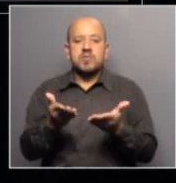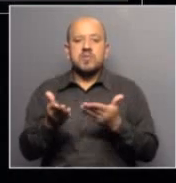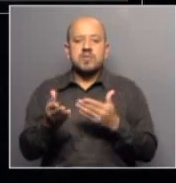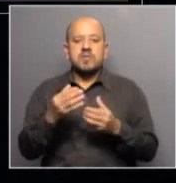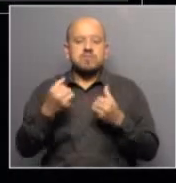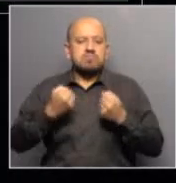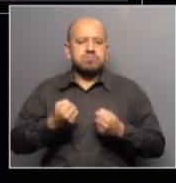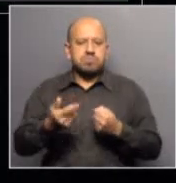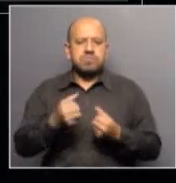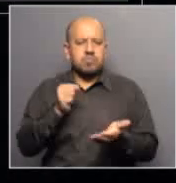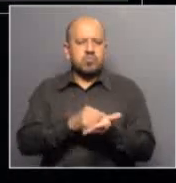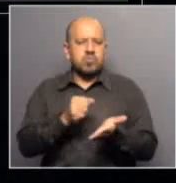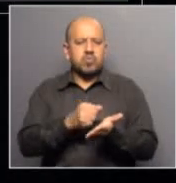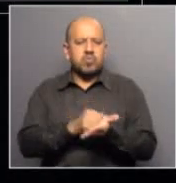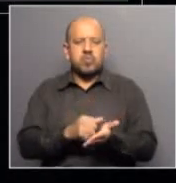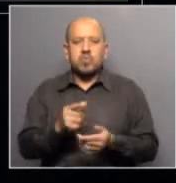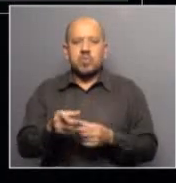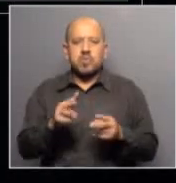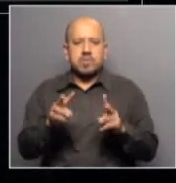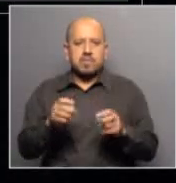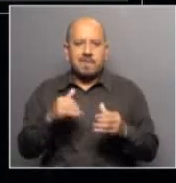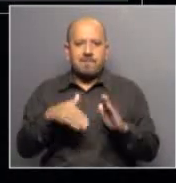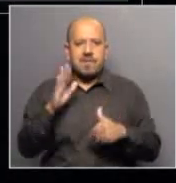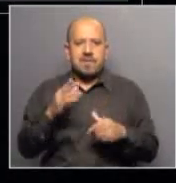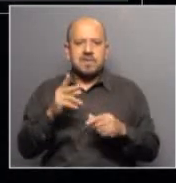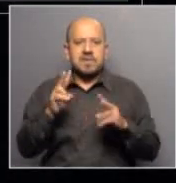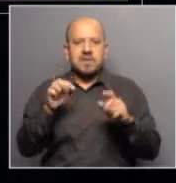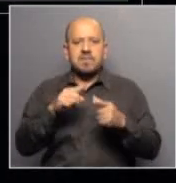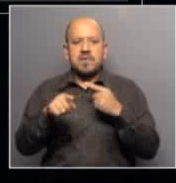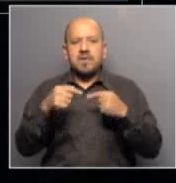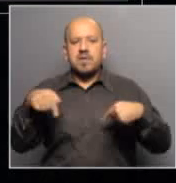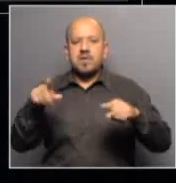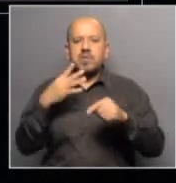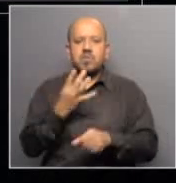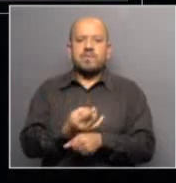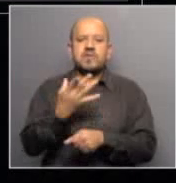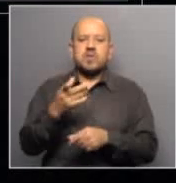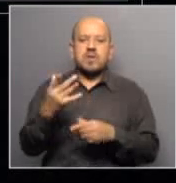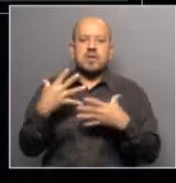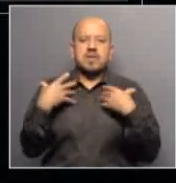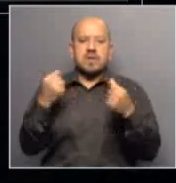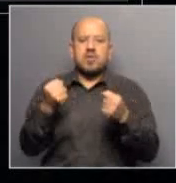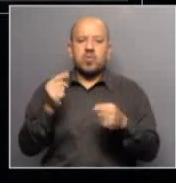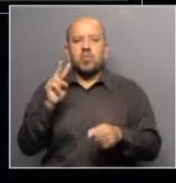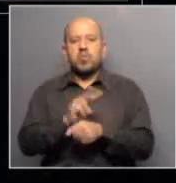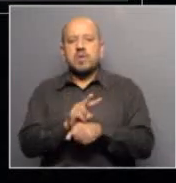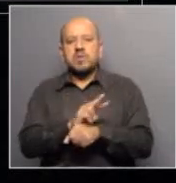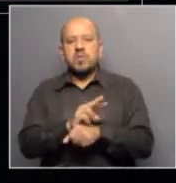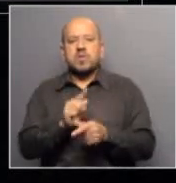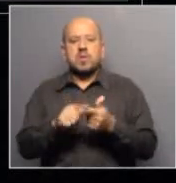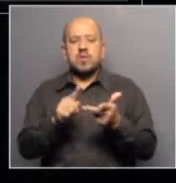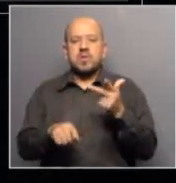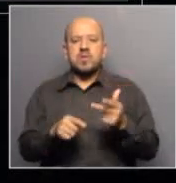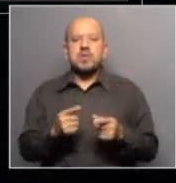con mucha firmeza, mucha dureza y además con una amplificación, digamos, mediática entre los profesionales de la salud, de la seguridad, etcétera,